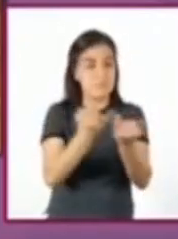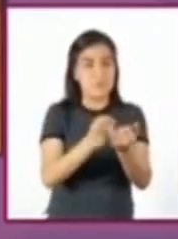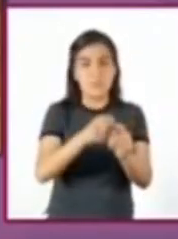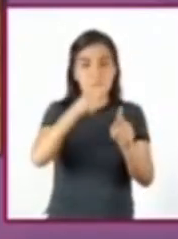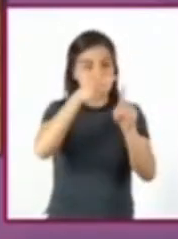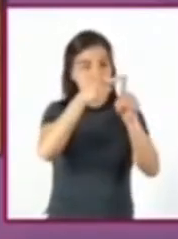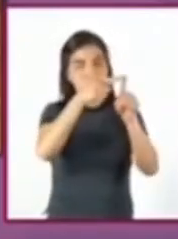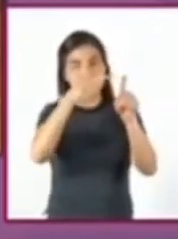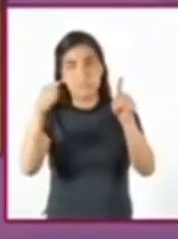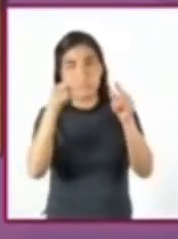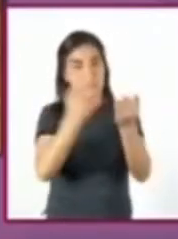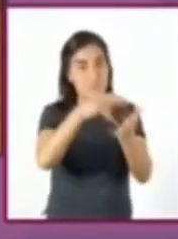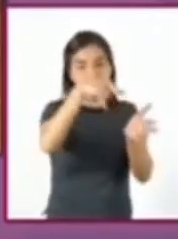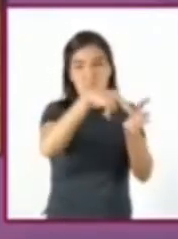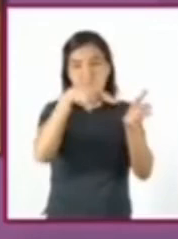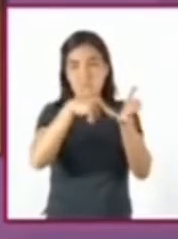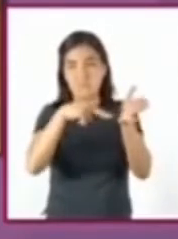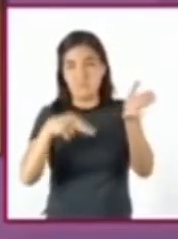líneas.